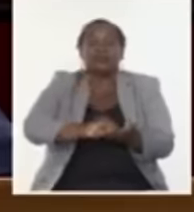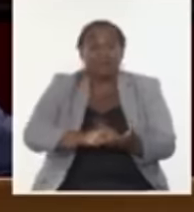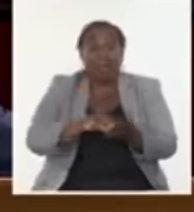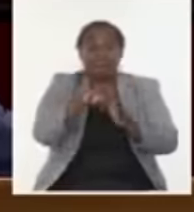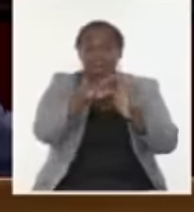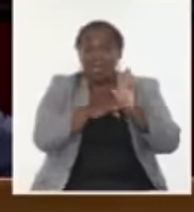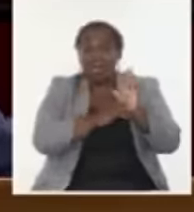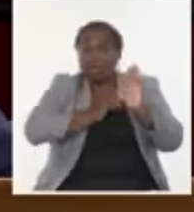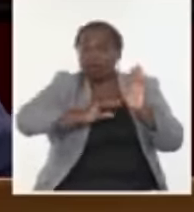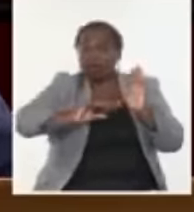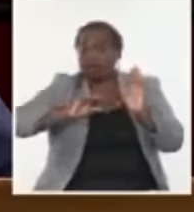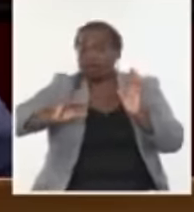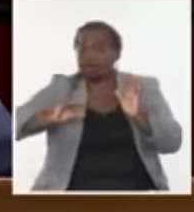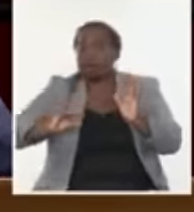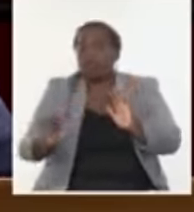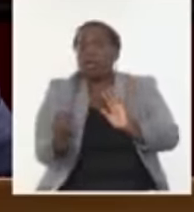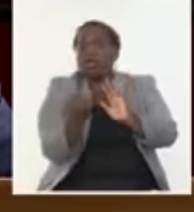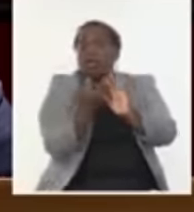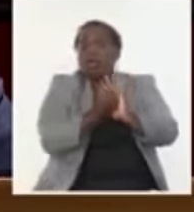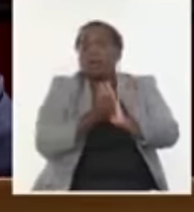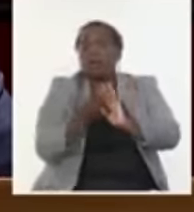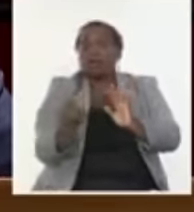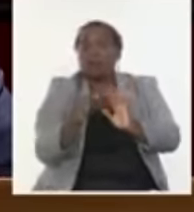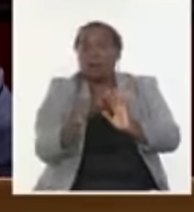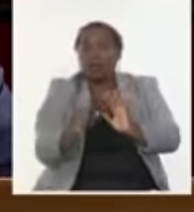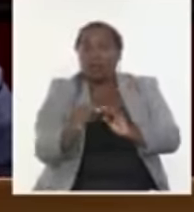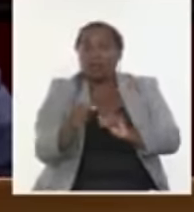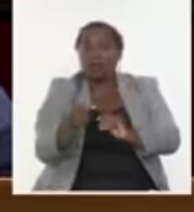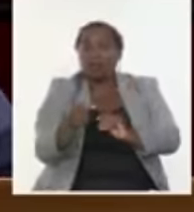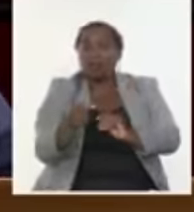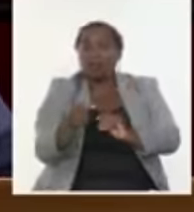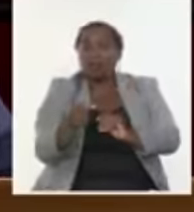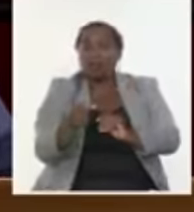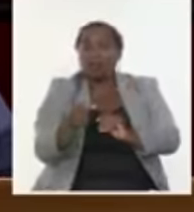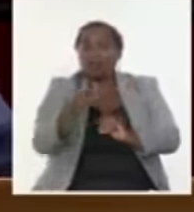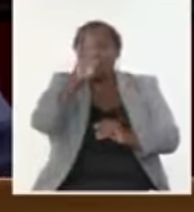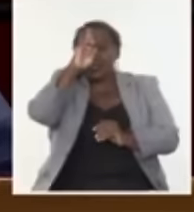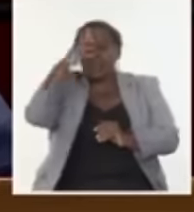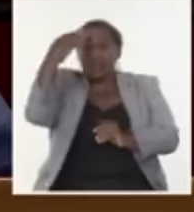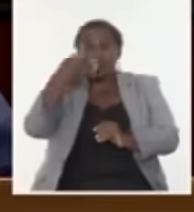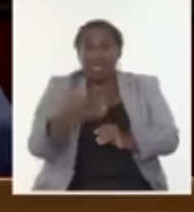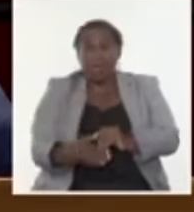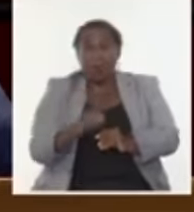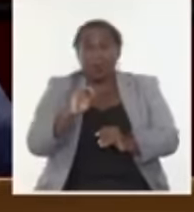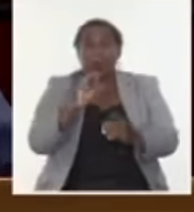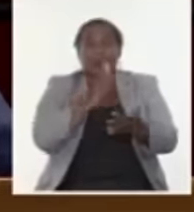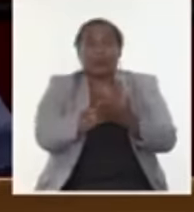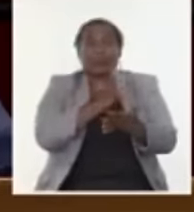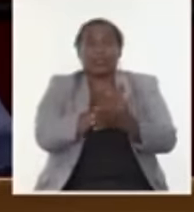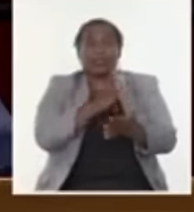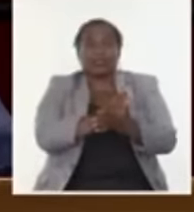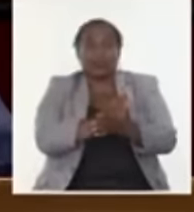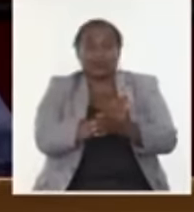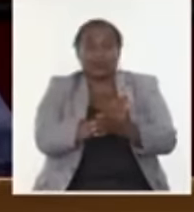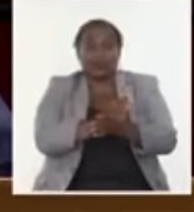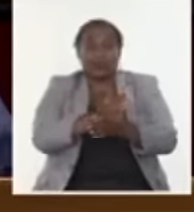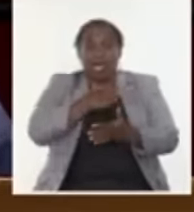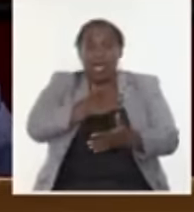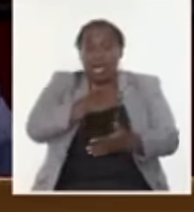salariales aprobadas para los sectores, recuerden aquí, de salud y educación.